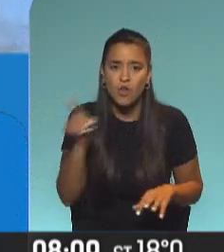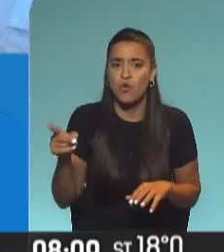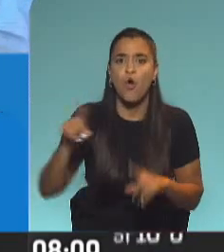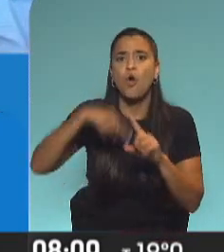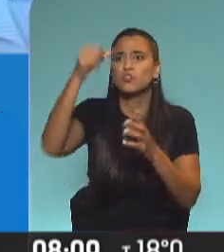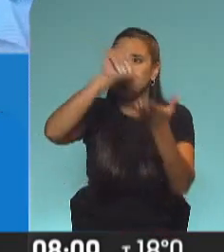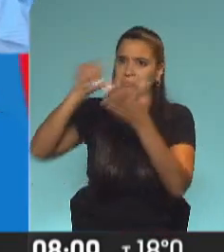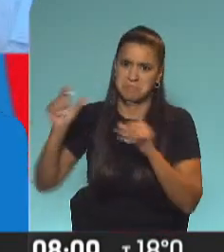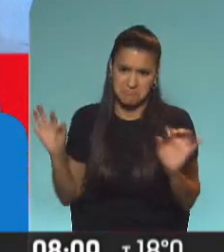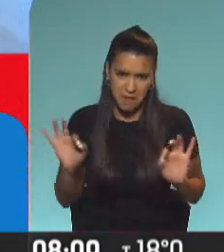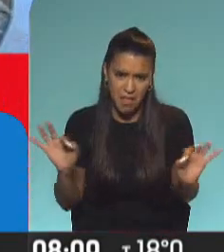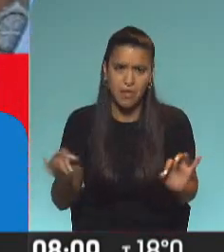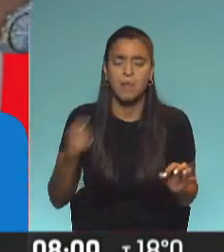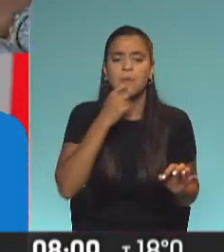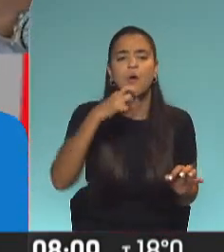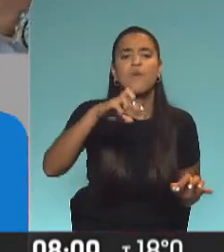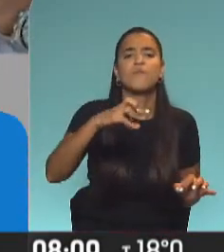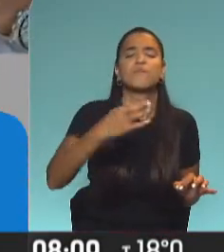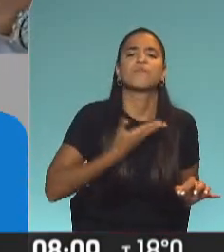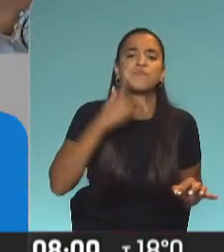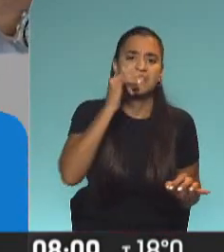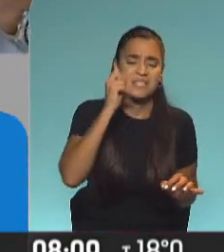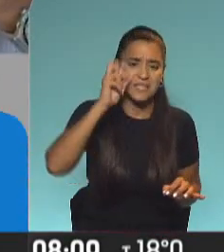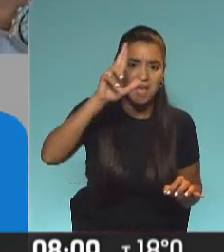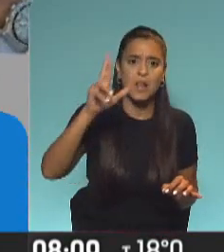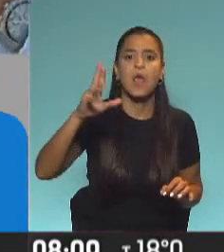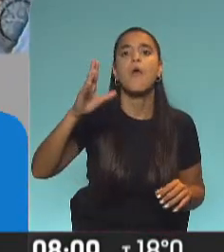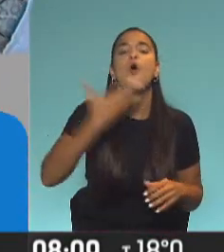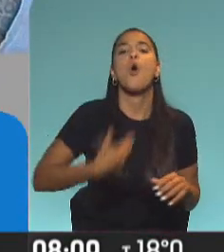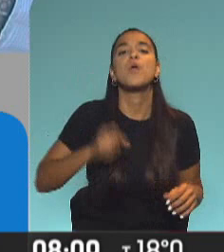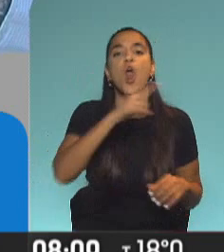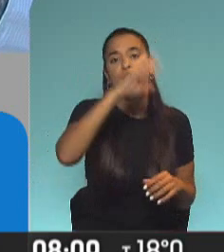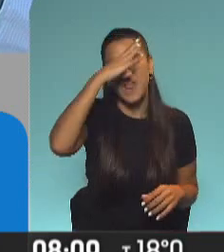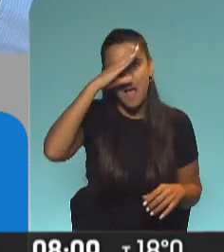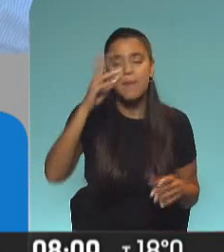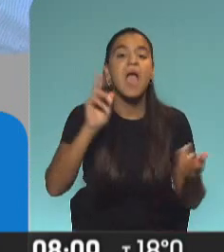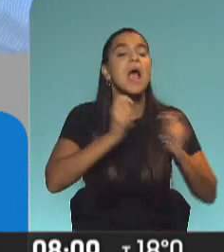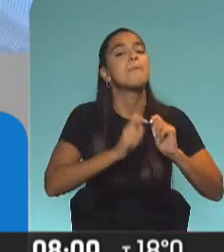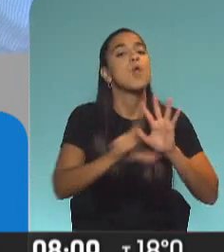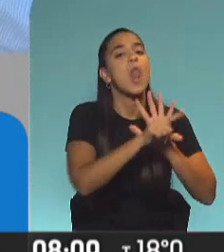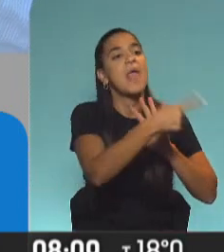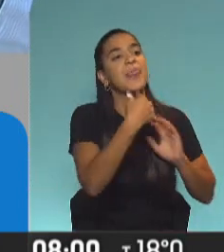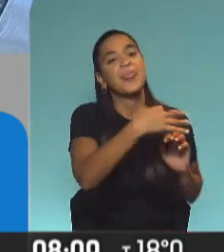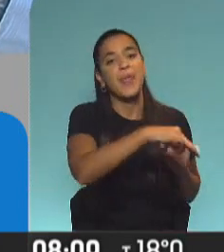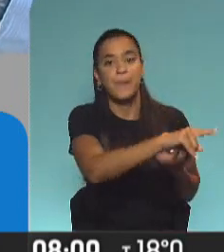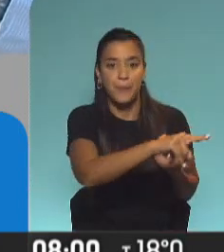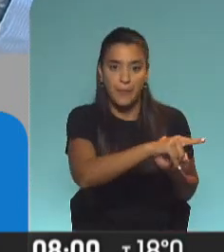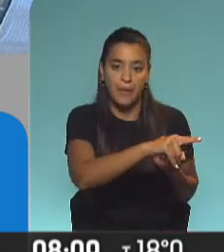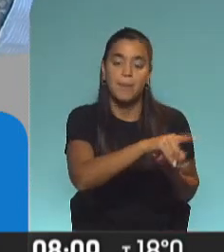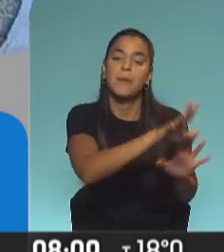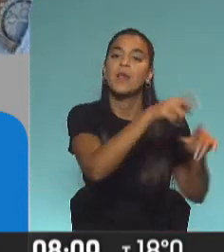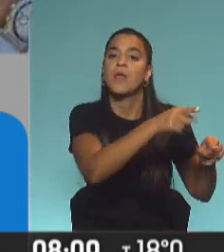otros países. Uno no imagina a Pfizer exigiéndole al gobierno de Donald Trump determinados cambios en su legislación para que ellos se